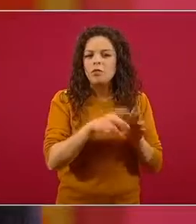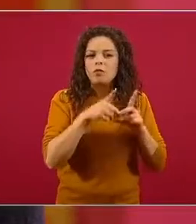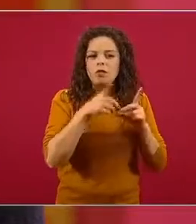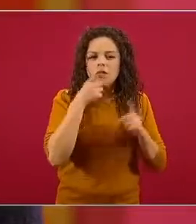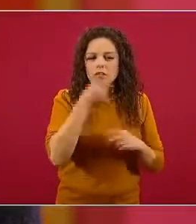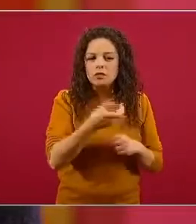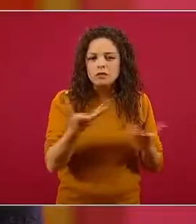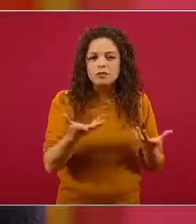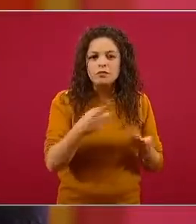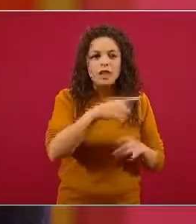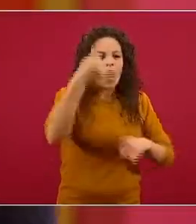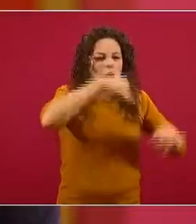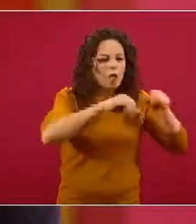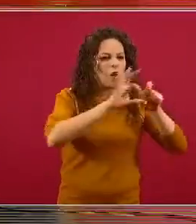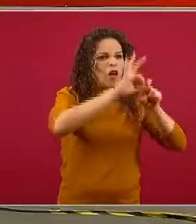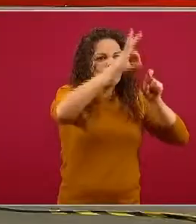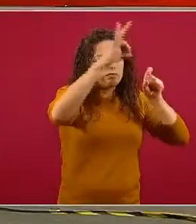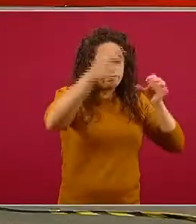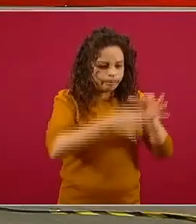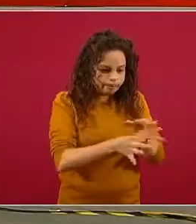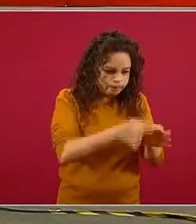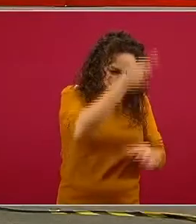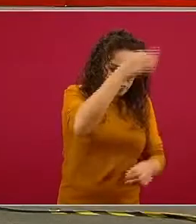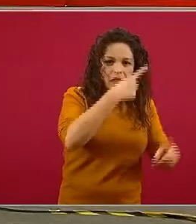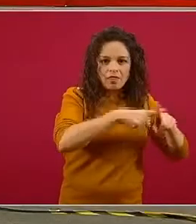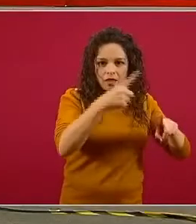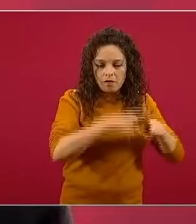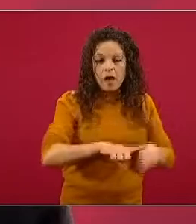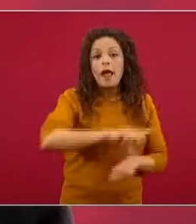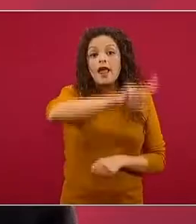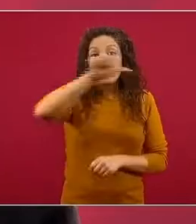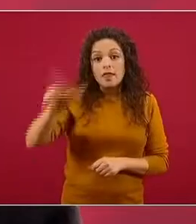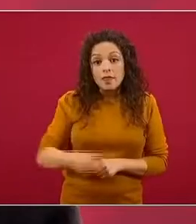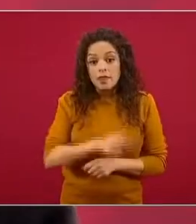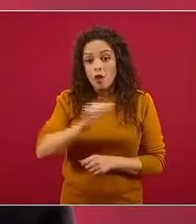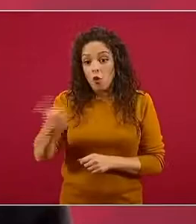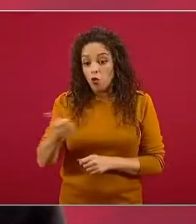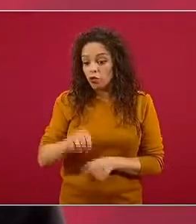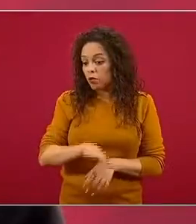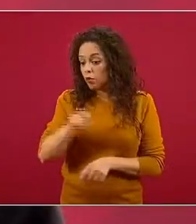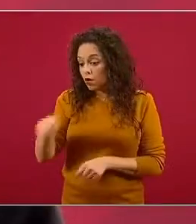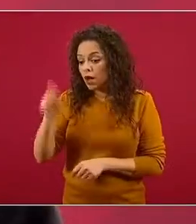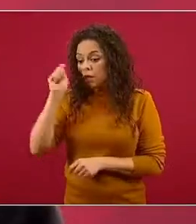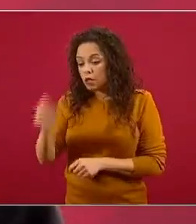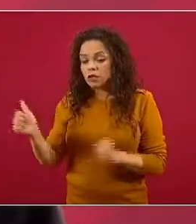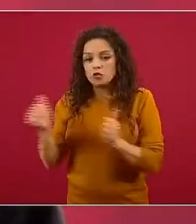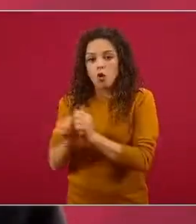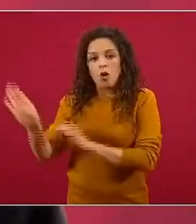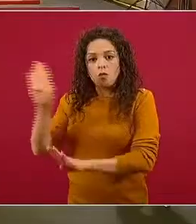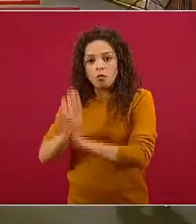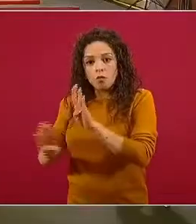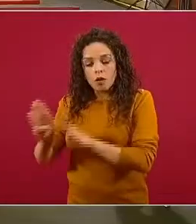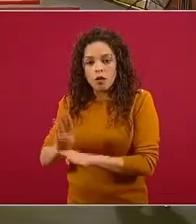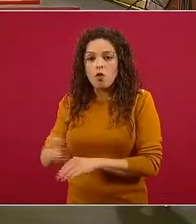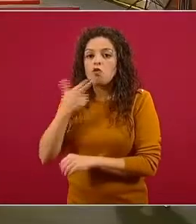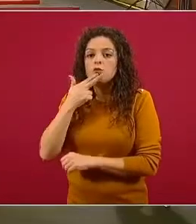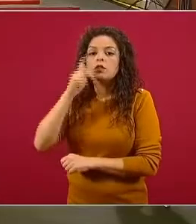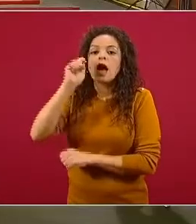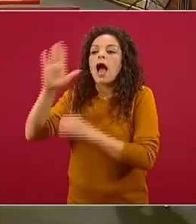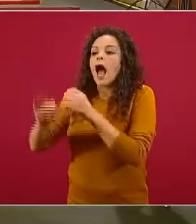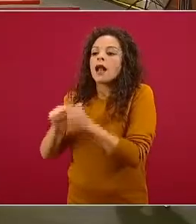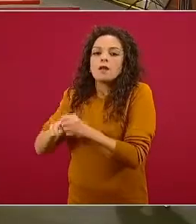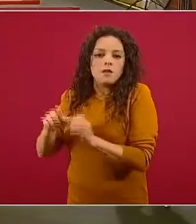matraces, en laboratorios. Después se involucra a especies biológicas, animales, por ejemplo, y